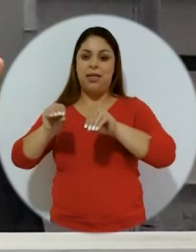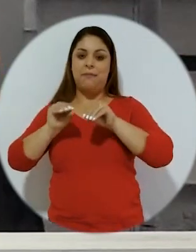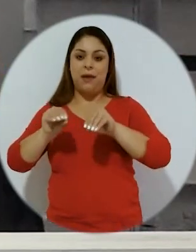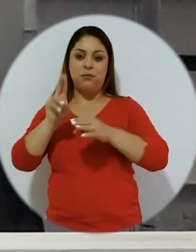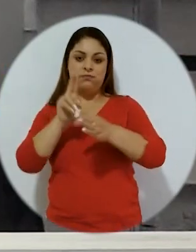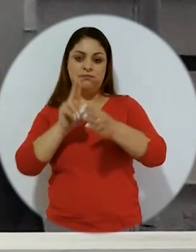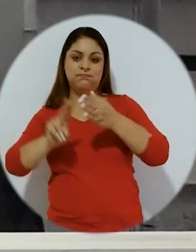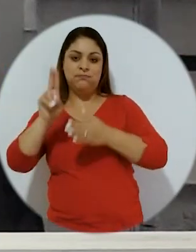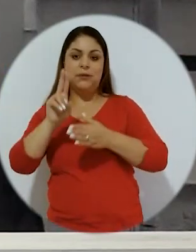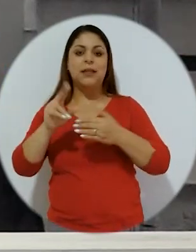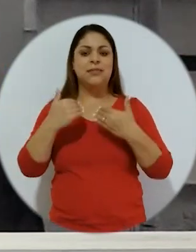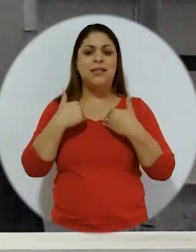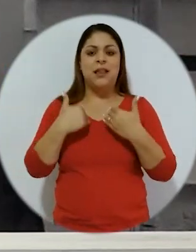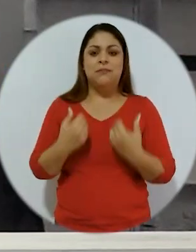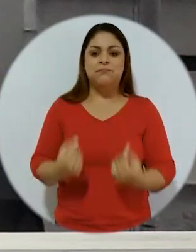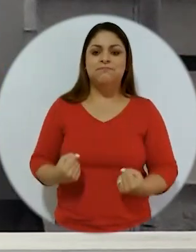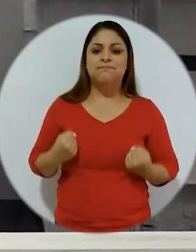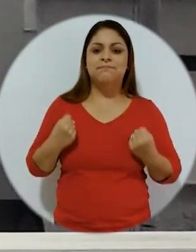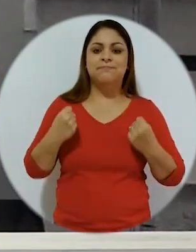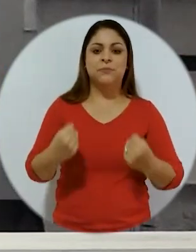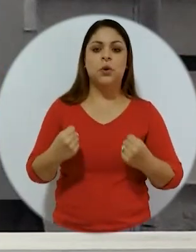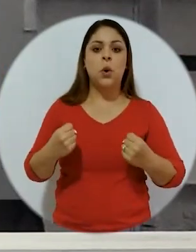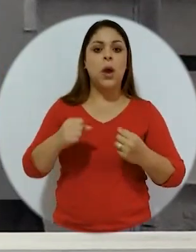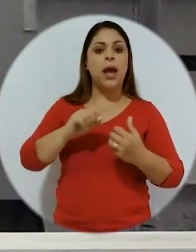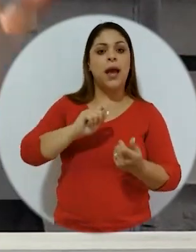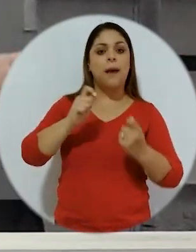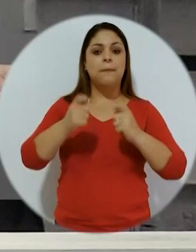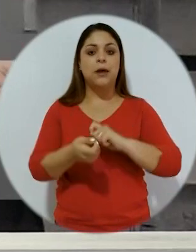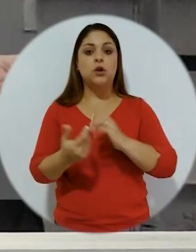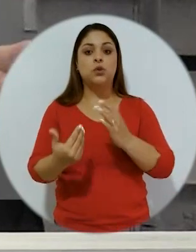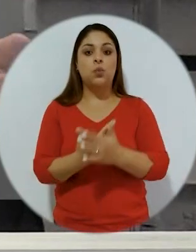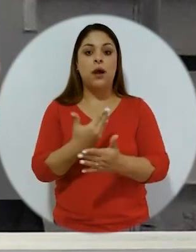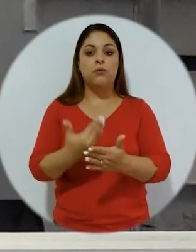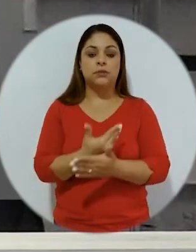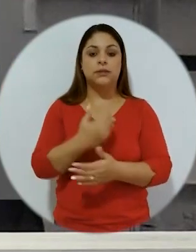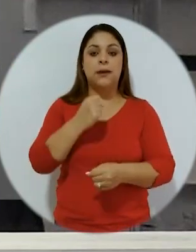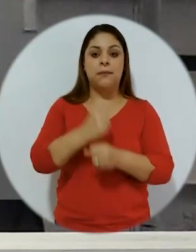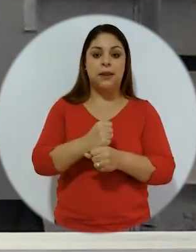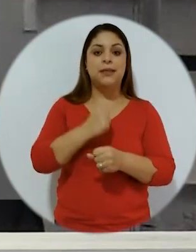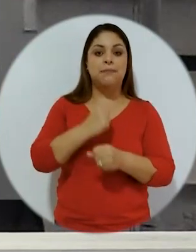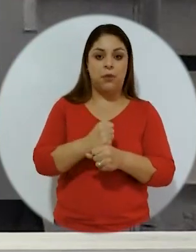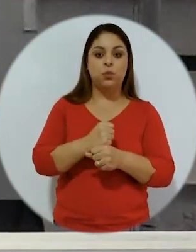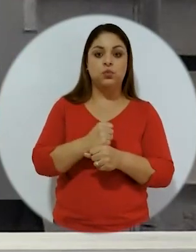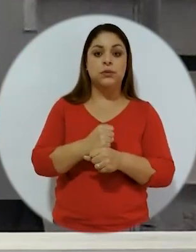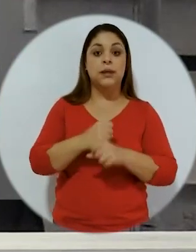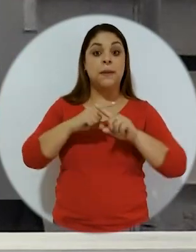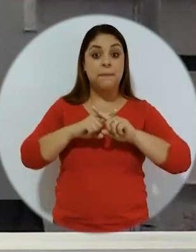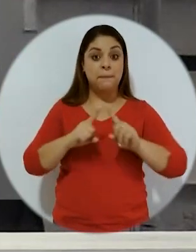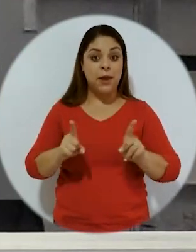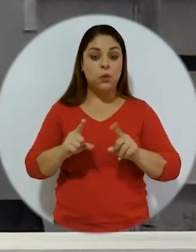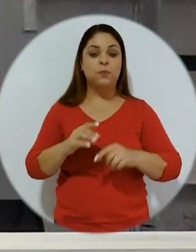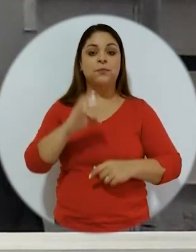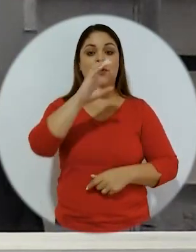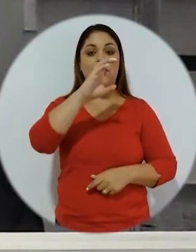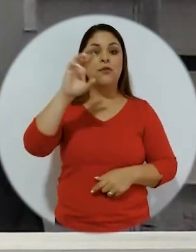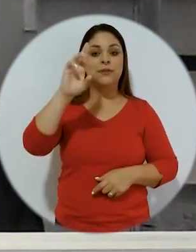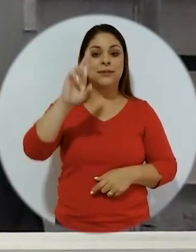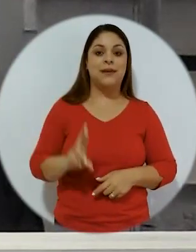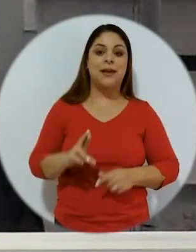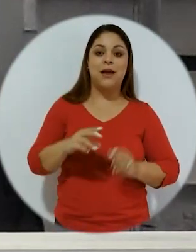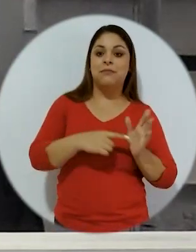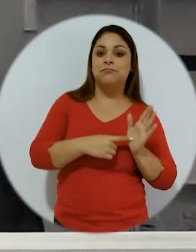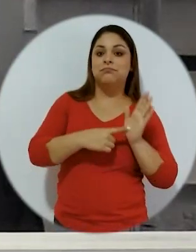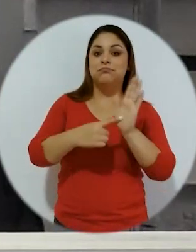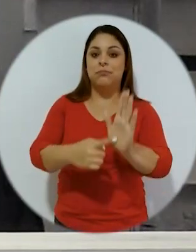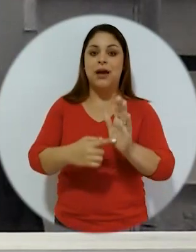la potencialidad de convertirse en nuevos emprendimientos. Pero a la vez, creo que Costa Rica se caracteriza